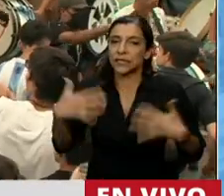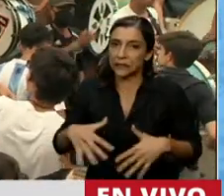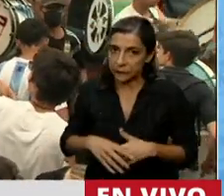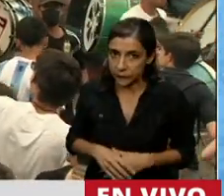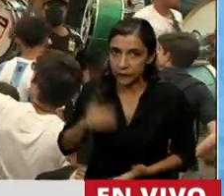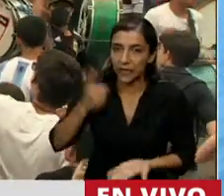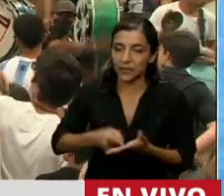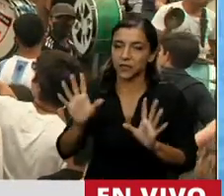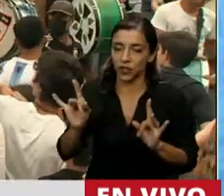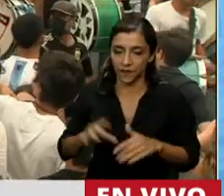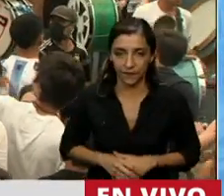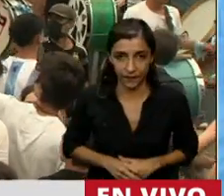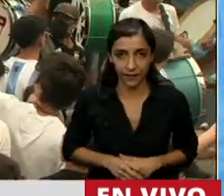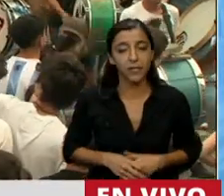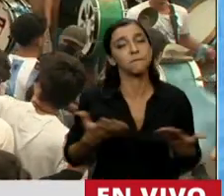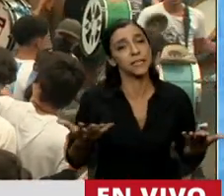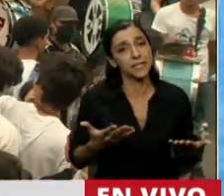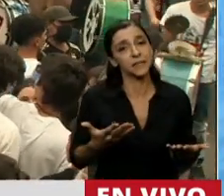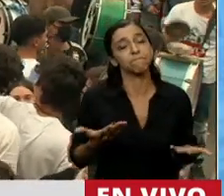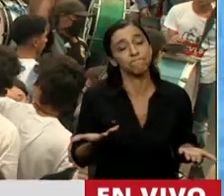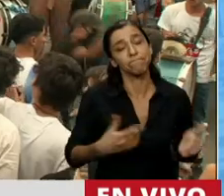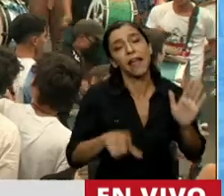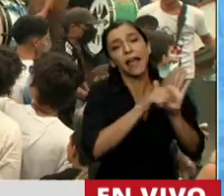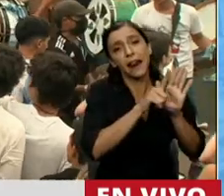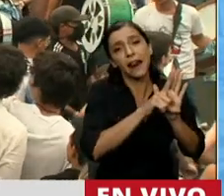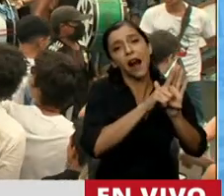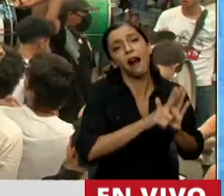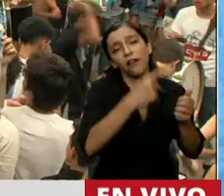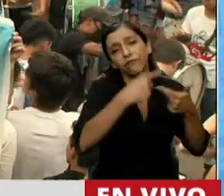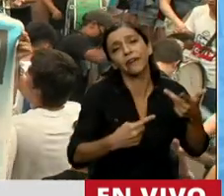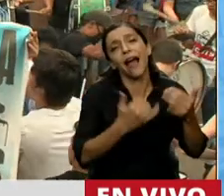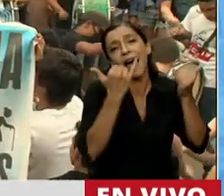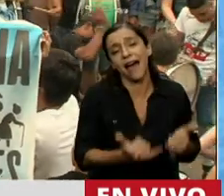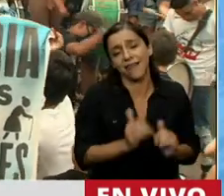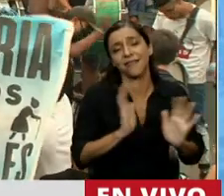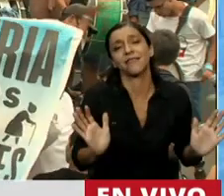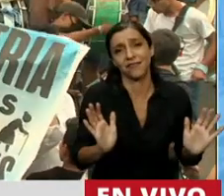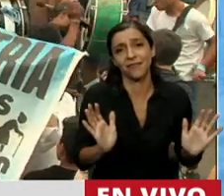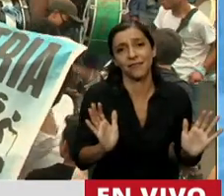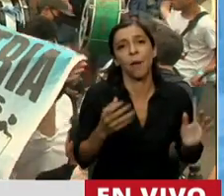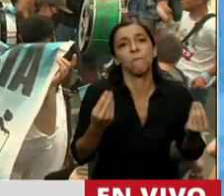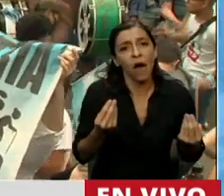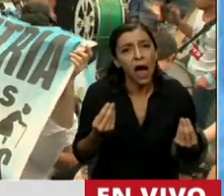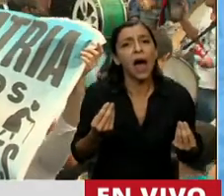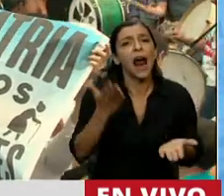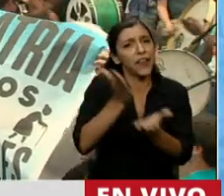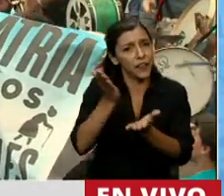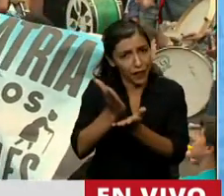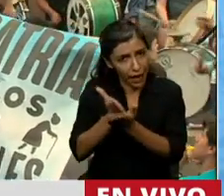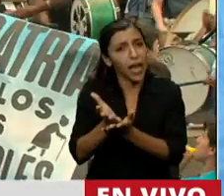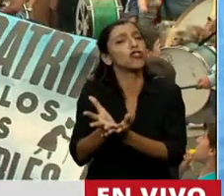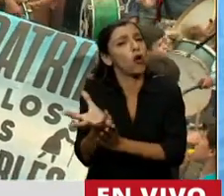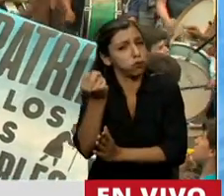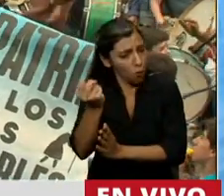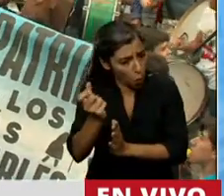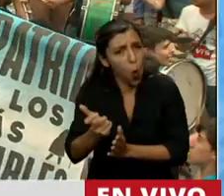presidente, existe un marco legal que garantiza el disfrute de los derechos inherentes a la dignidad humana,